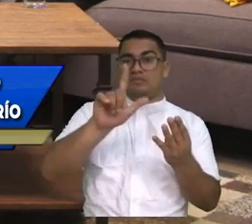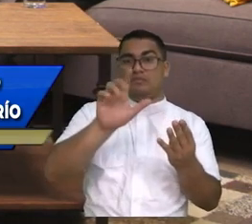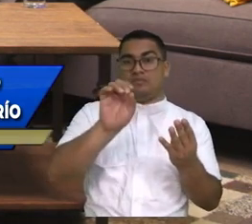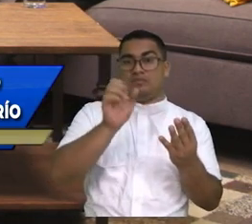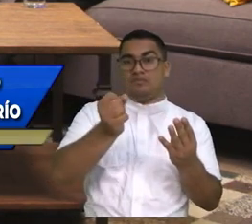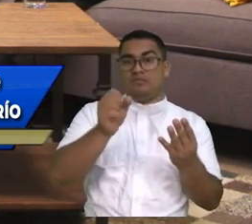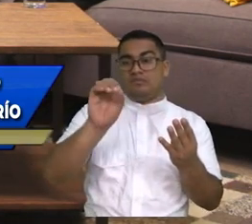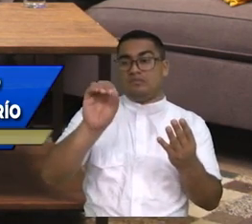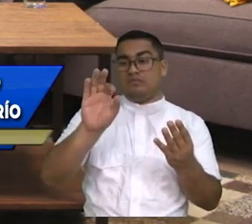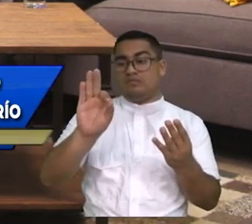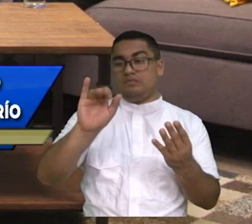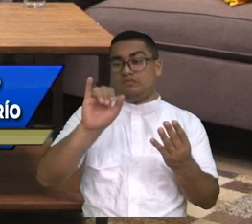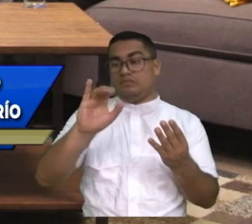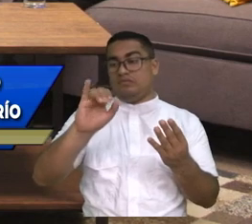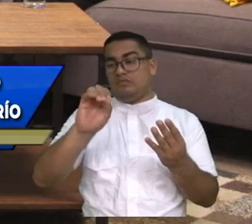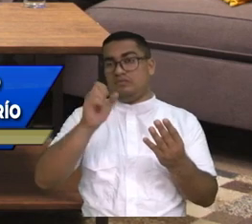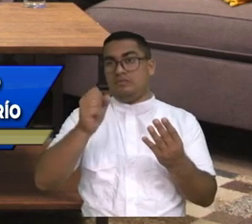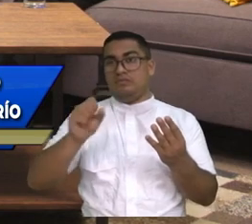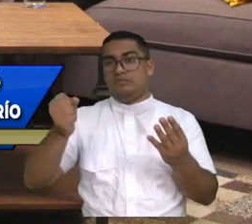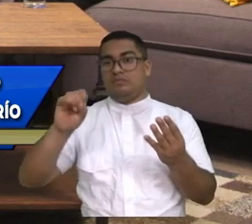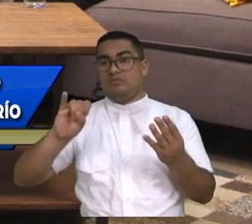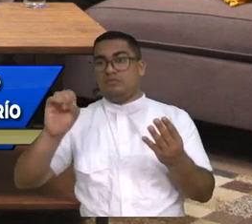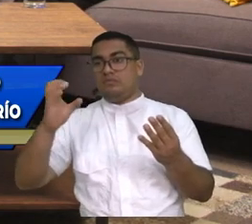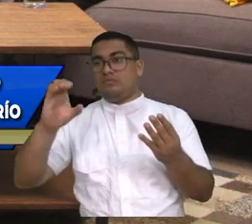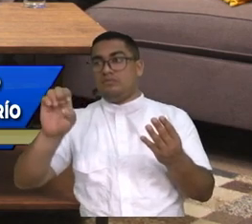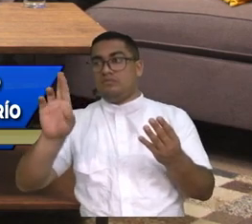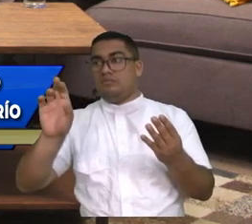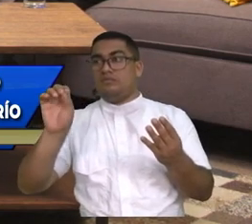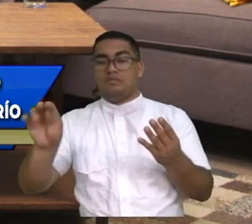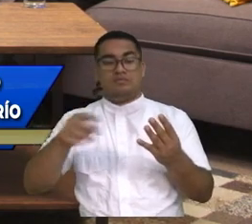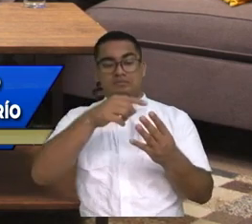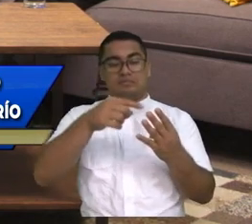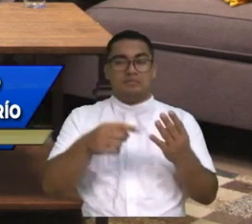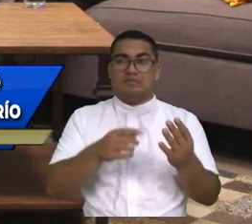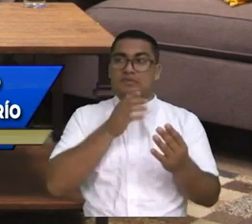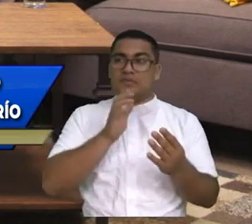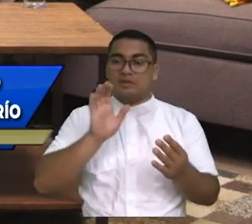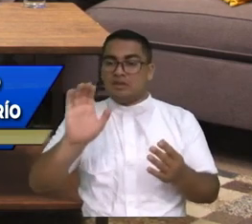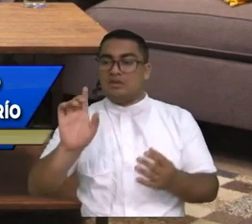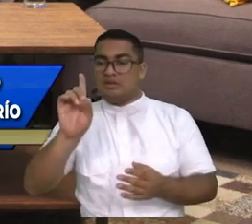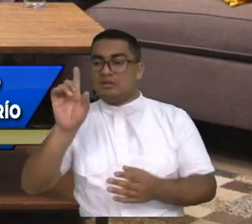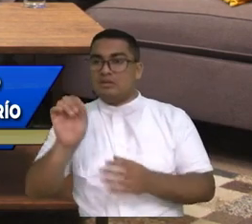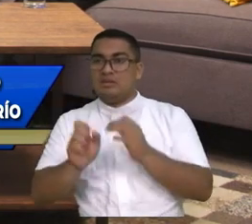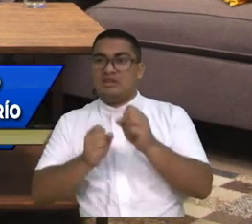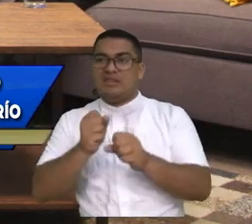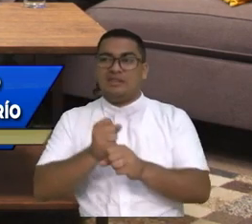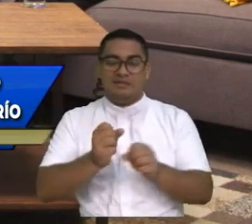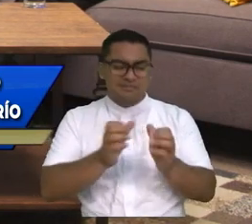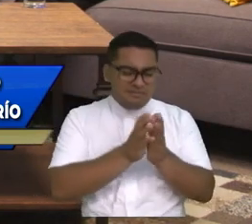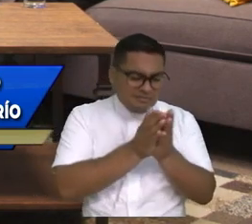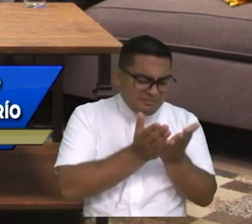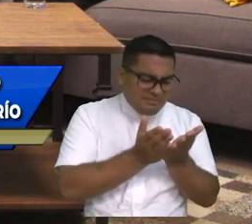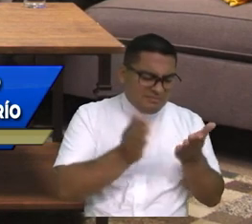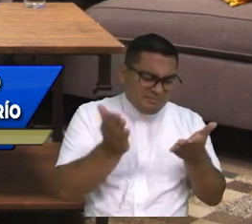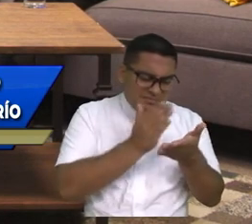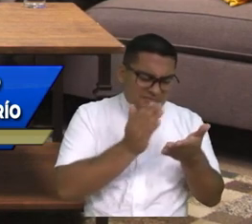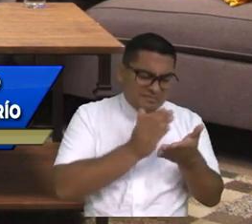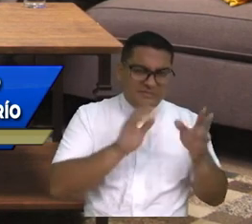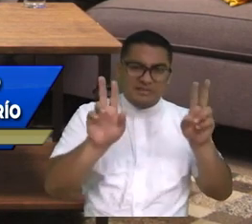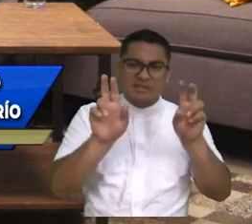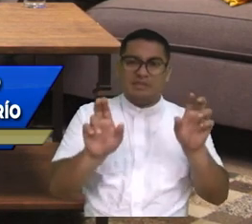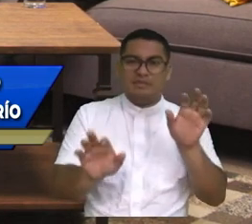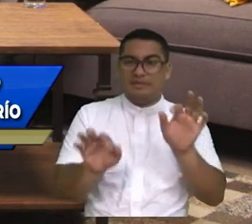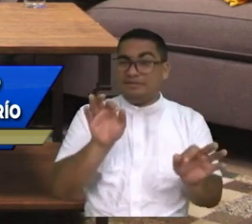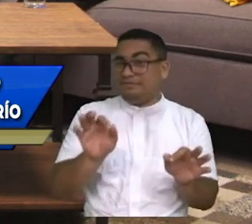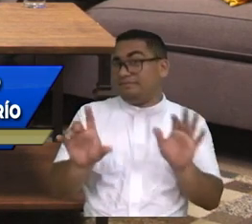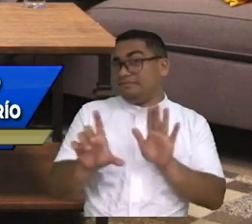de Cicerón, que es para abogados. Okay. Diría usted, ¿qué hace un niño de 10 años leyendo cuestiones jurídicas? Rubén Darío, siendo